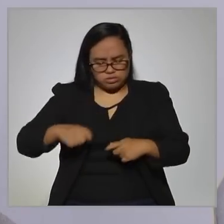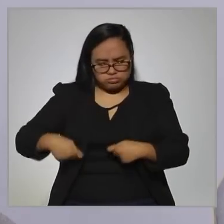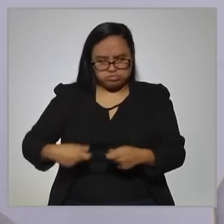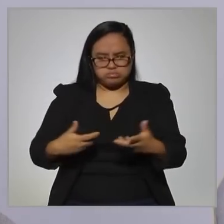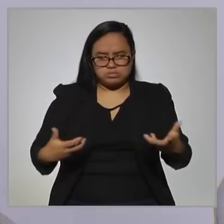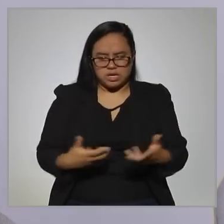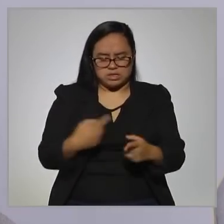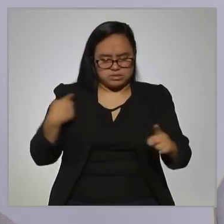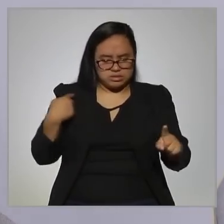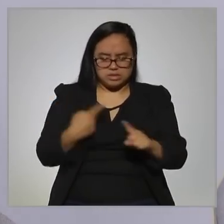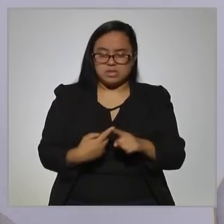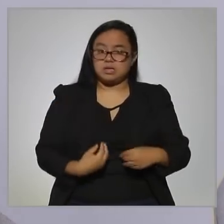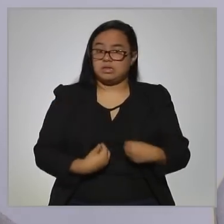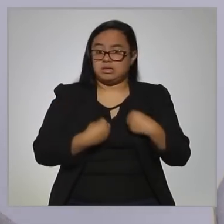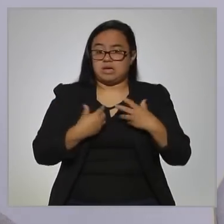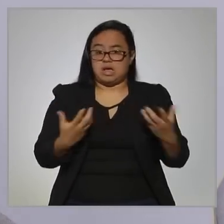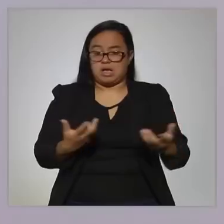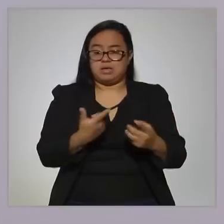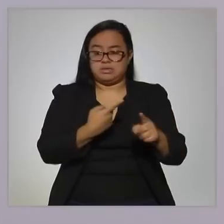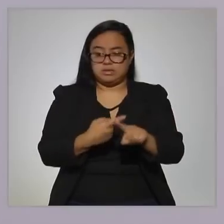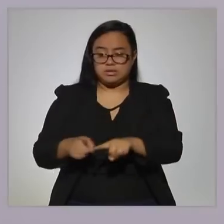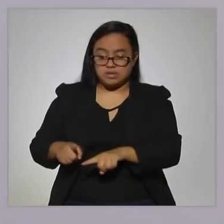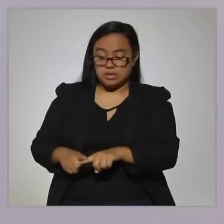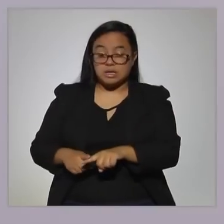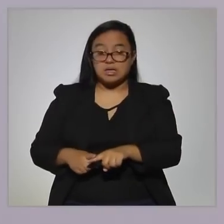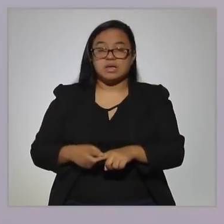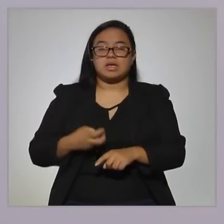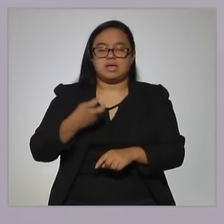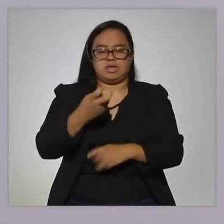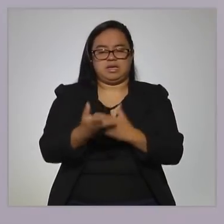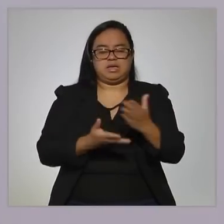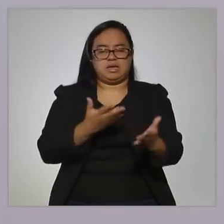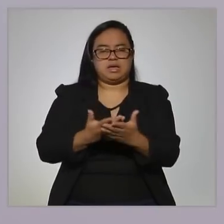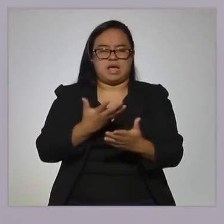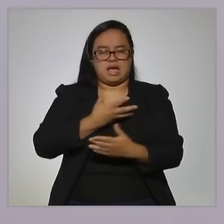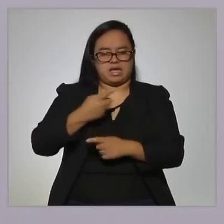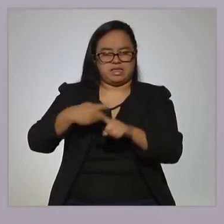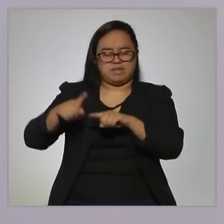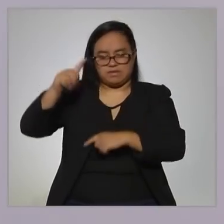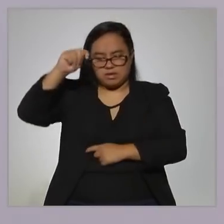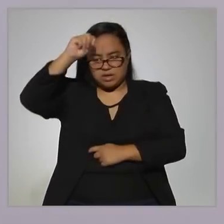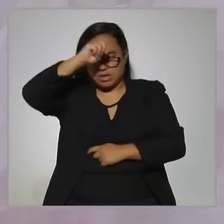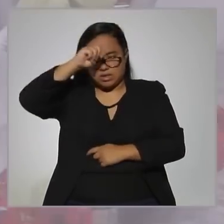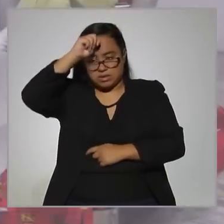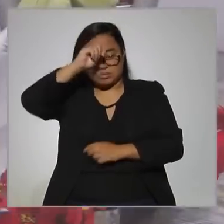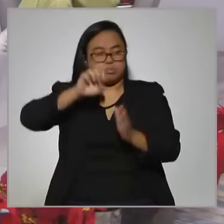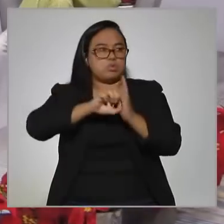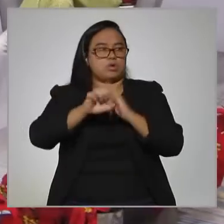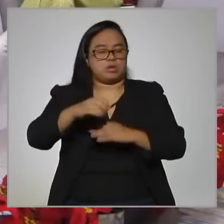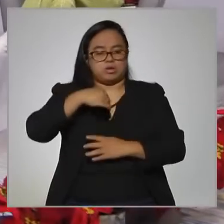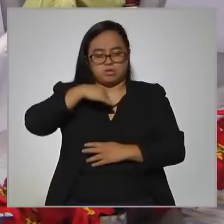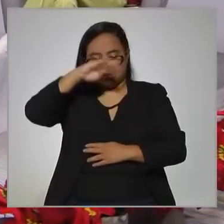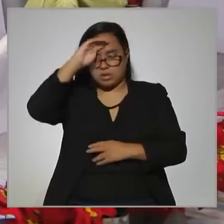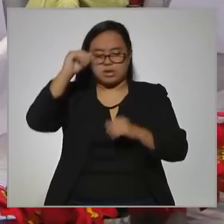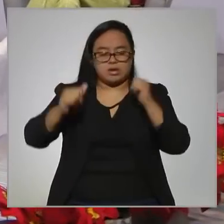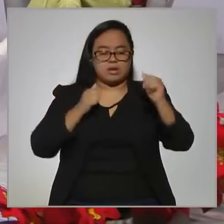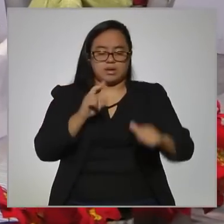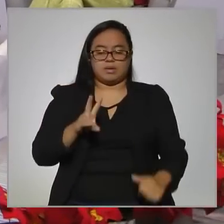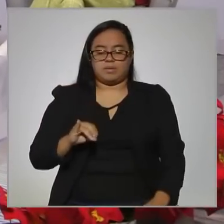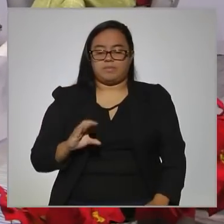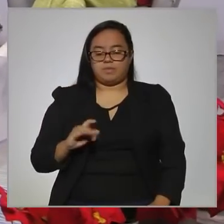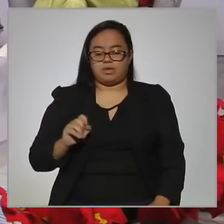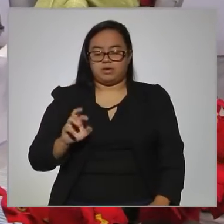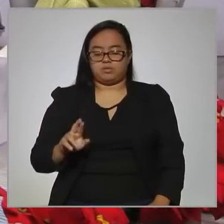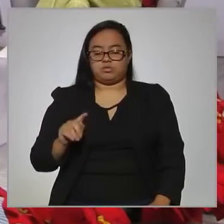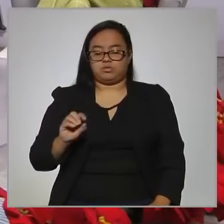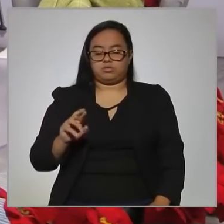largo de nuestra vida, y estos rituales, como lo plantean muchos teóricos, por aquí pienso, por ejemplo, en el antropólogo Víctor Turner, que